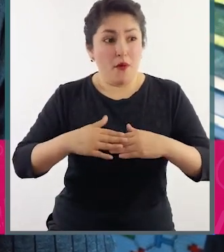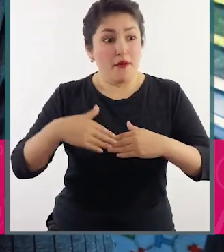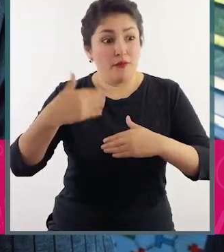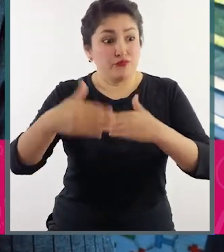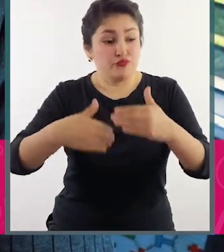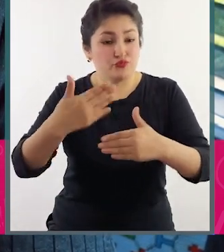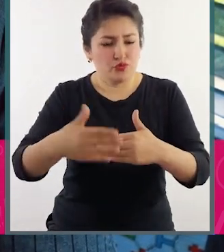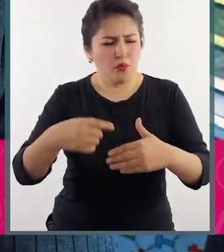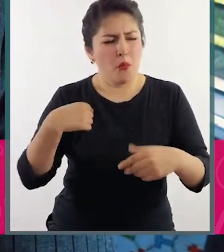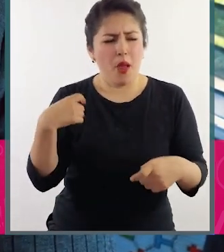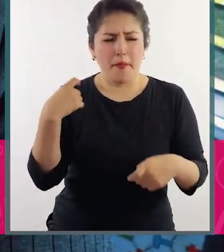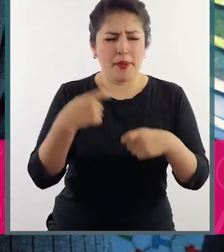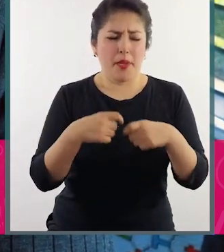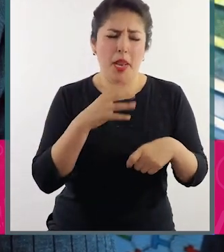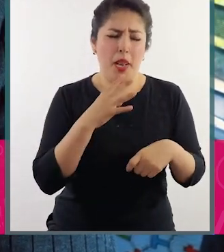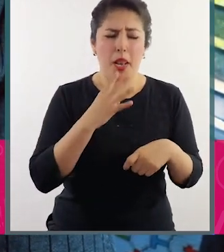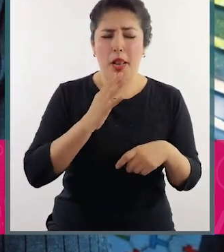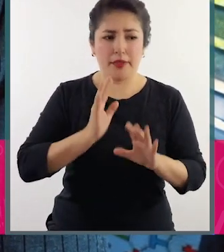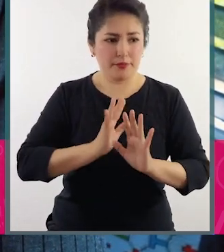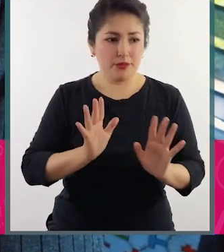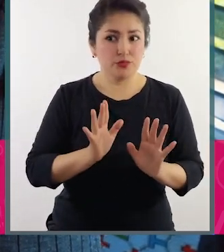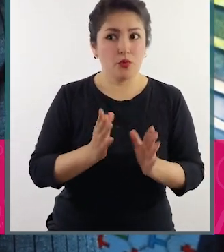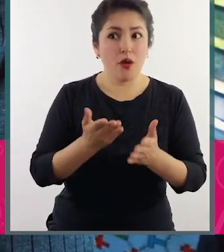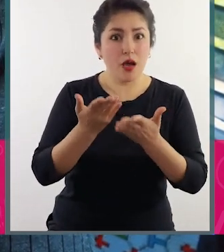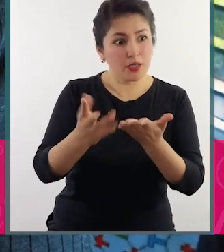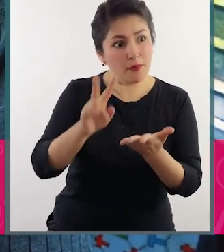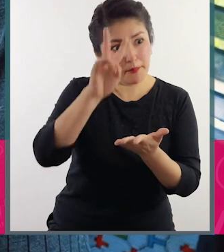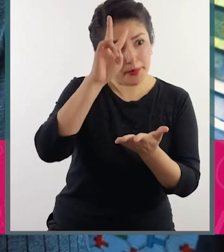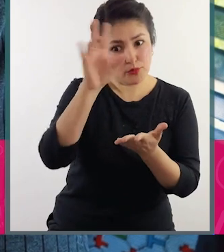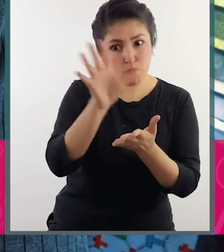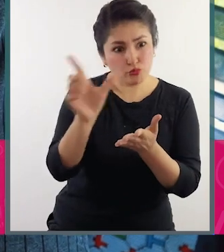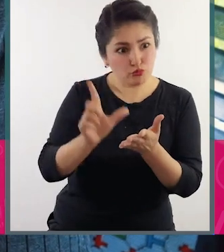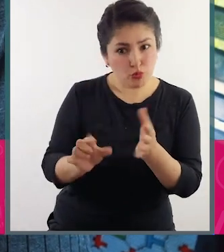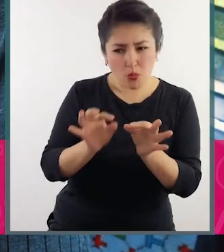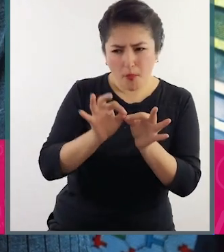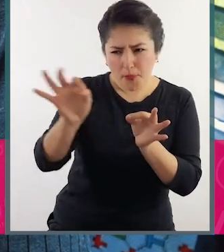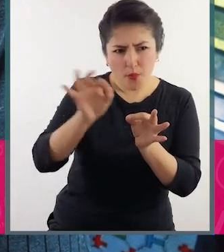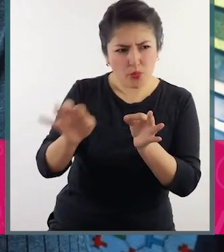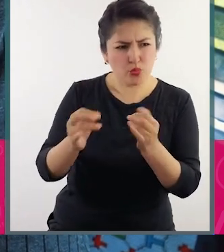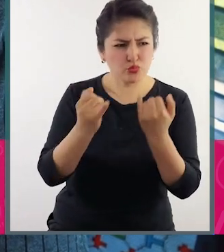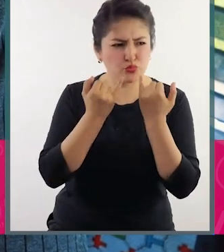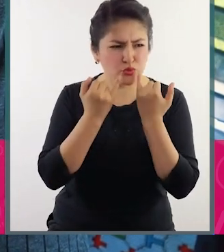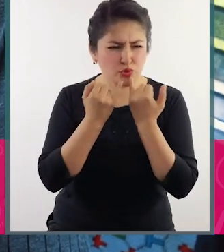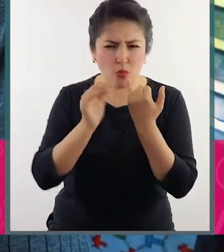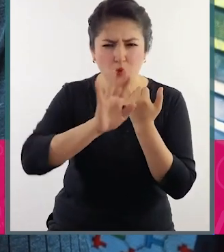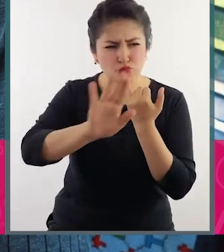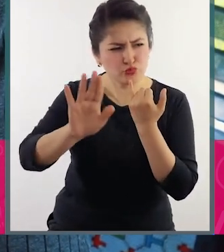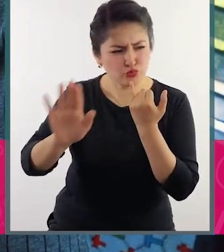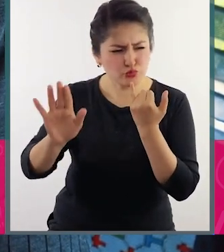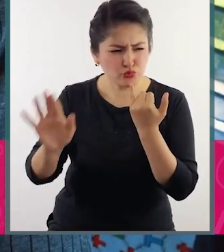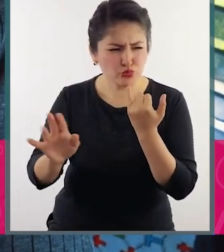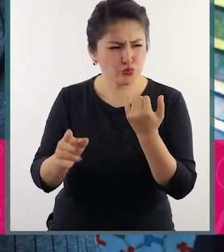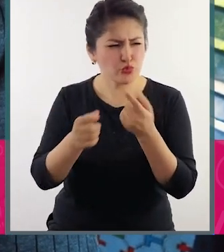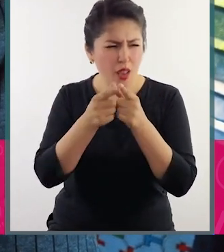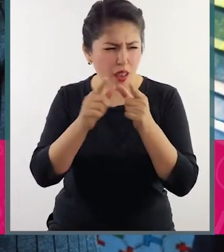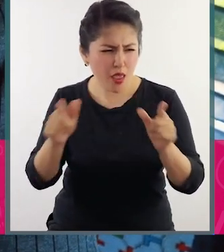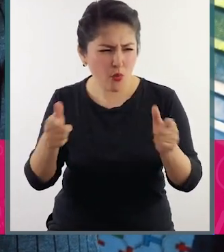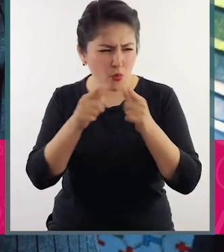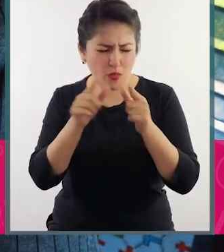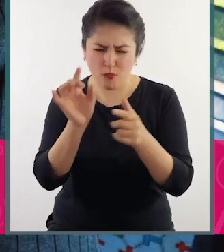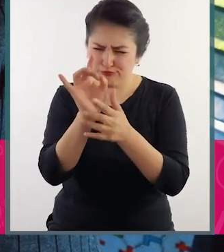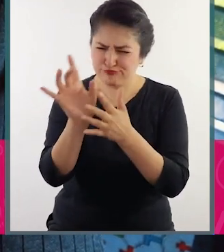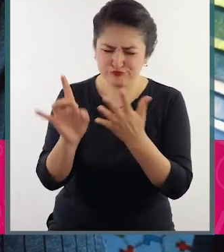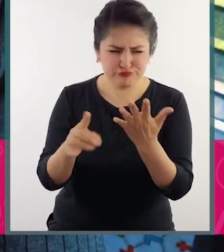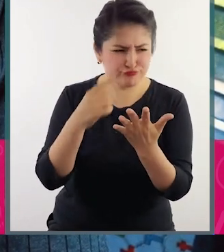somos los castellano hablantes, sino somos muchas personas que tienen ya sus raíces en pueblos originarios y que hablan